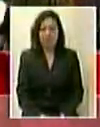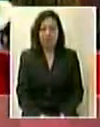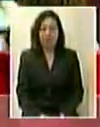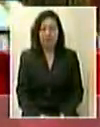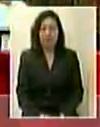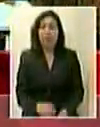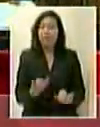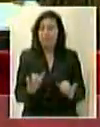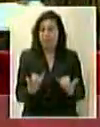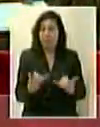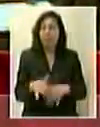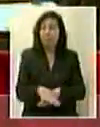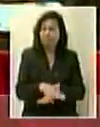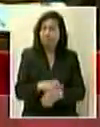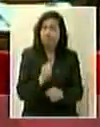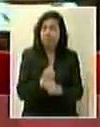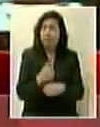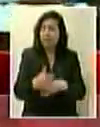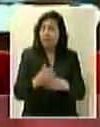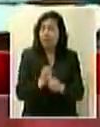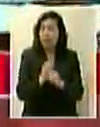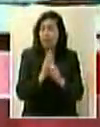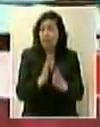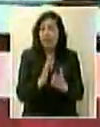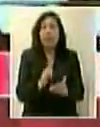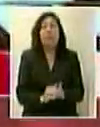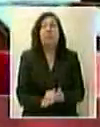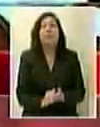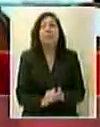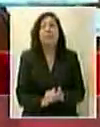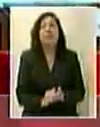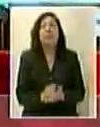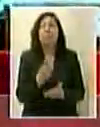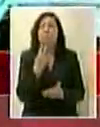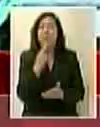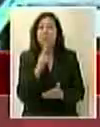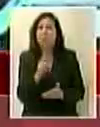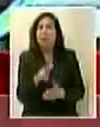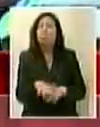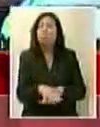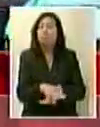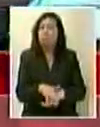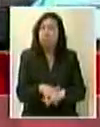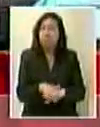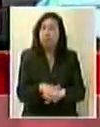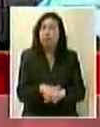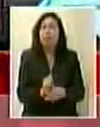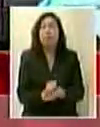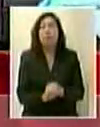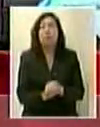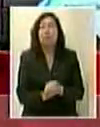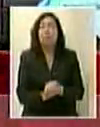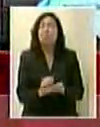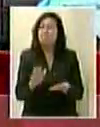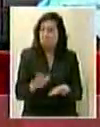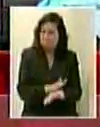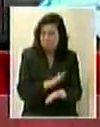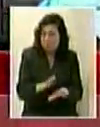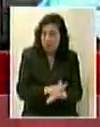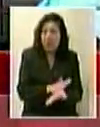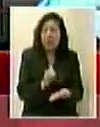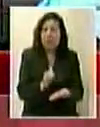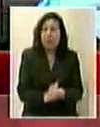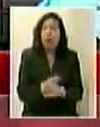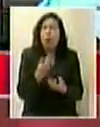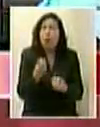estamos trabajando ahora, en estos días, tratando de preparar unas plantillas básicas que les